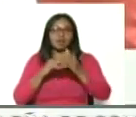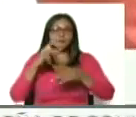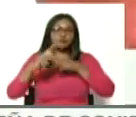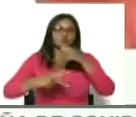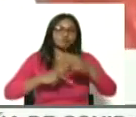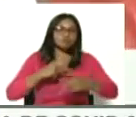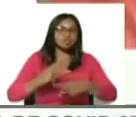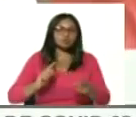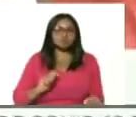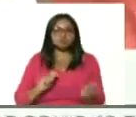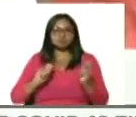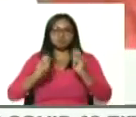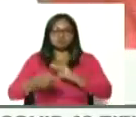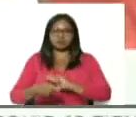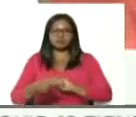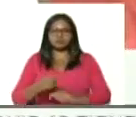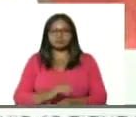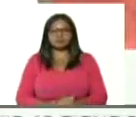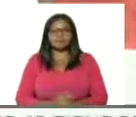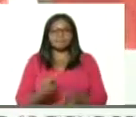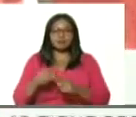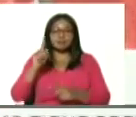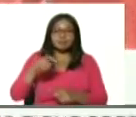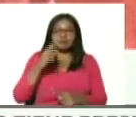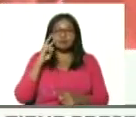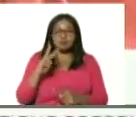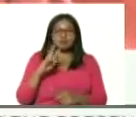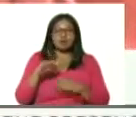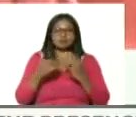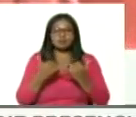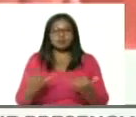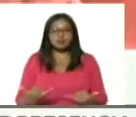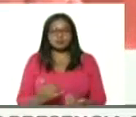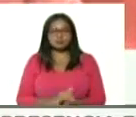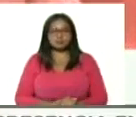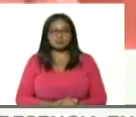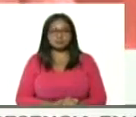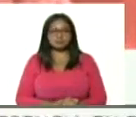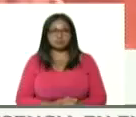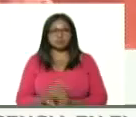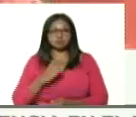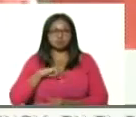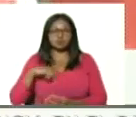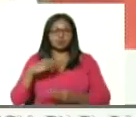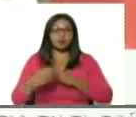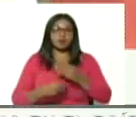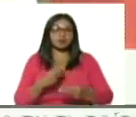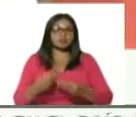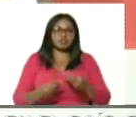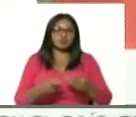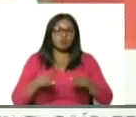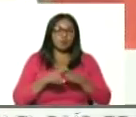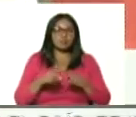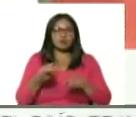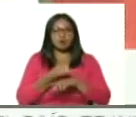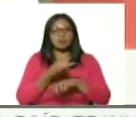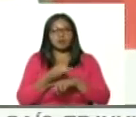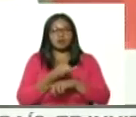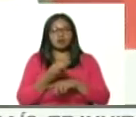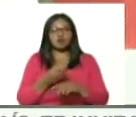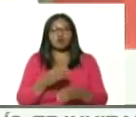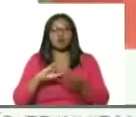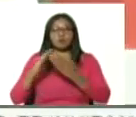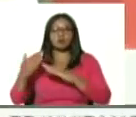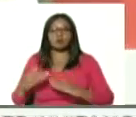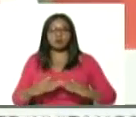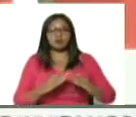de transformación. Pero también le decía que usted nos comentó, presidente, que estamos creando un referente de gobierno comunal, porque no existe